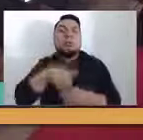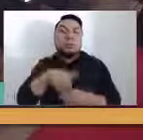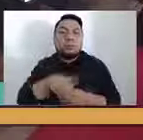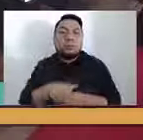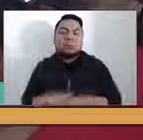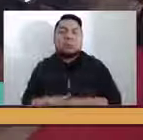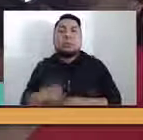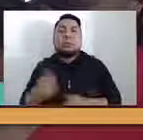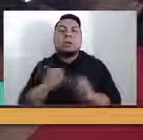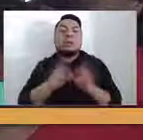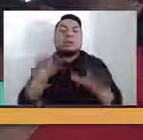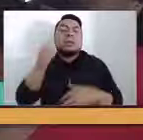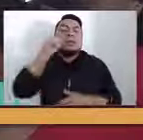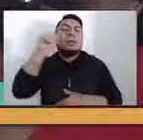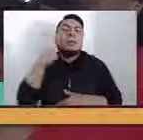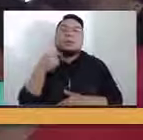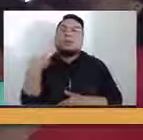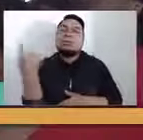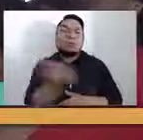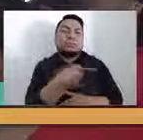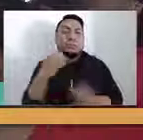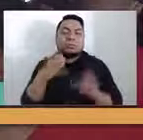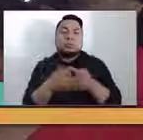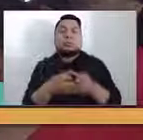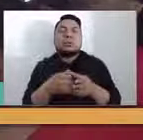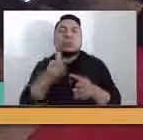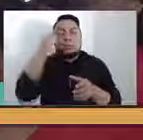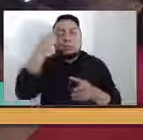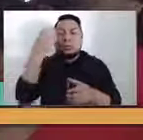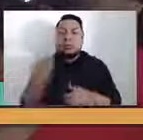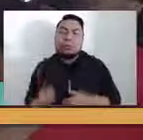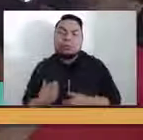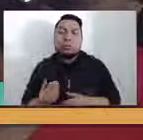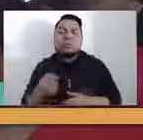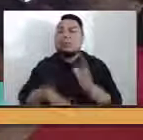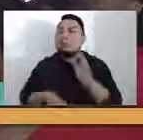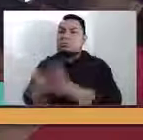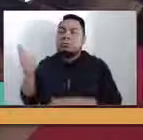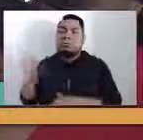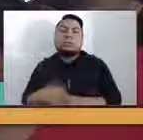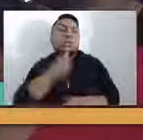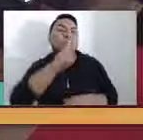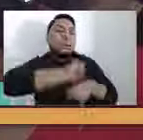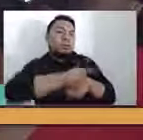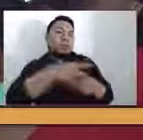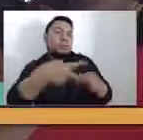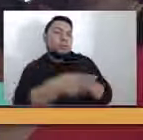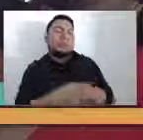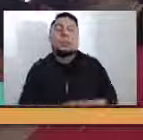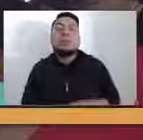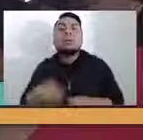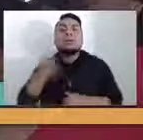día de ayer, todas las bancadas de las minorías se retiraron. Un minuto para que concluya. Que representan más